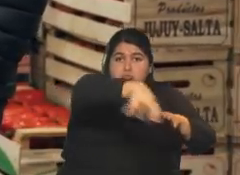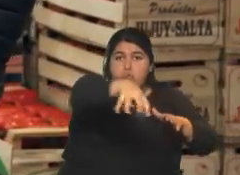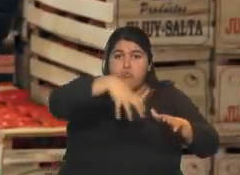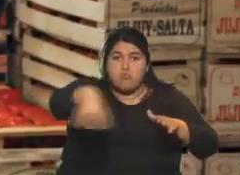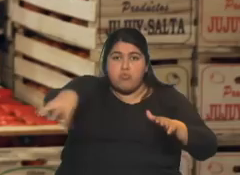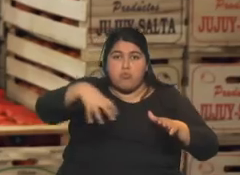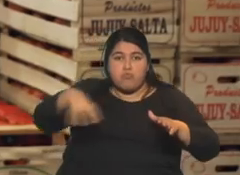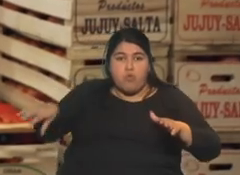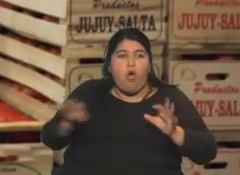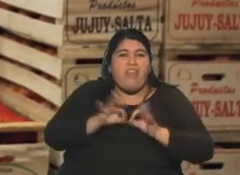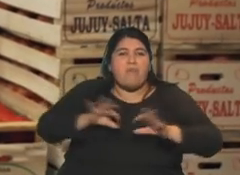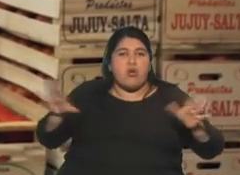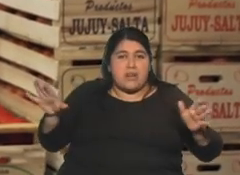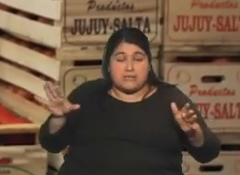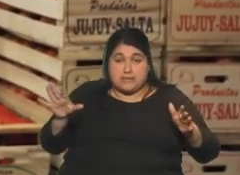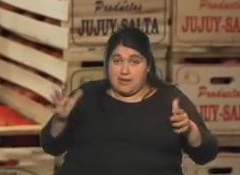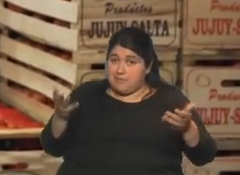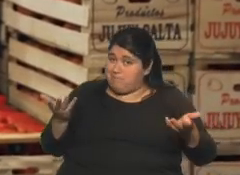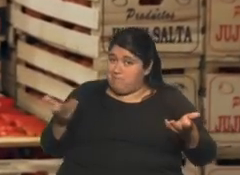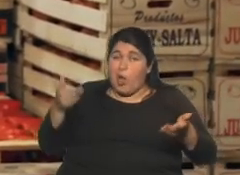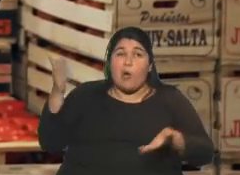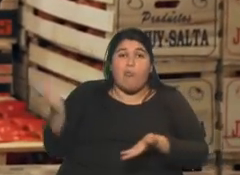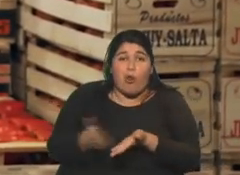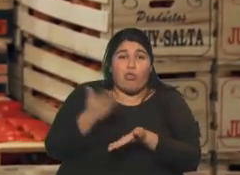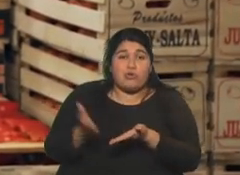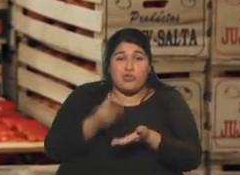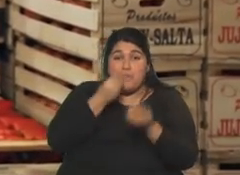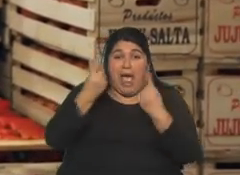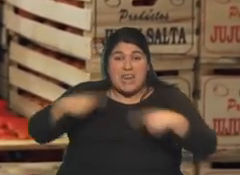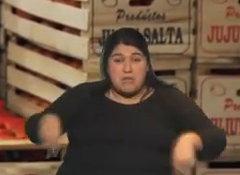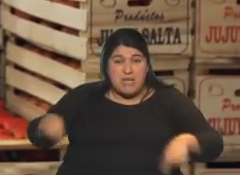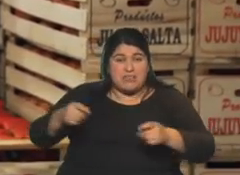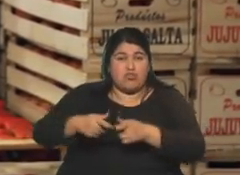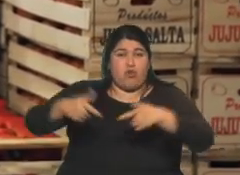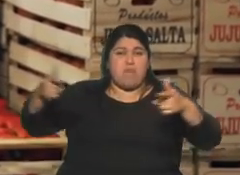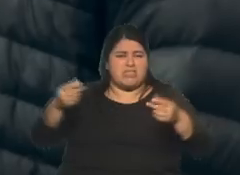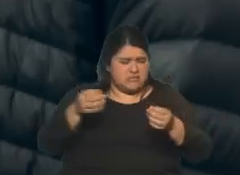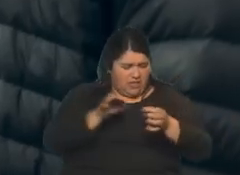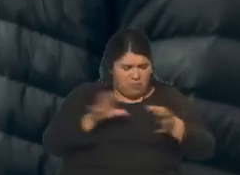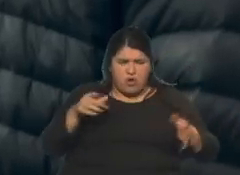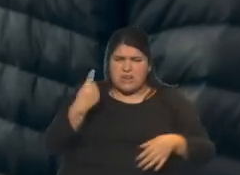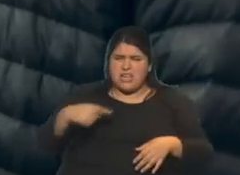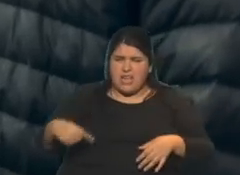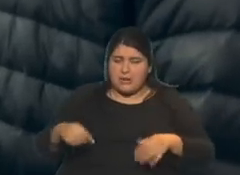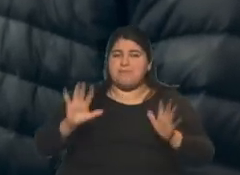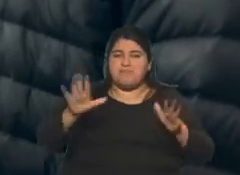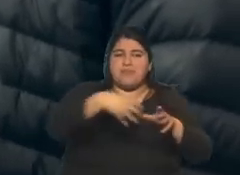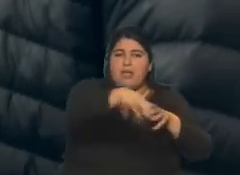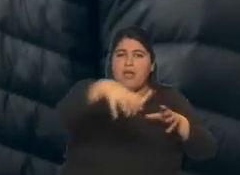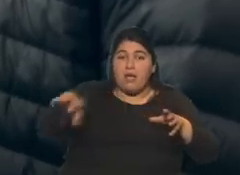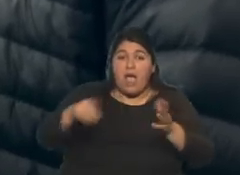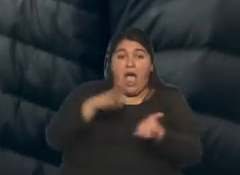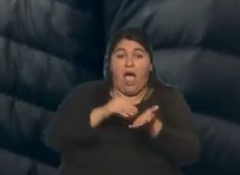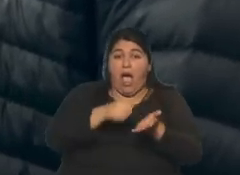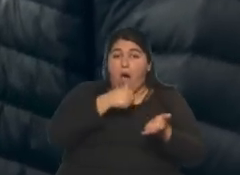es difícil la promoción de aumentar la producción de alimentos para el mercado interno. ¿Qué sería democratizar? Democratizar es permitir el acceso a la tierra y al